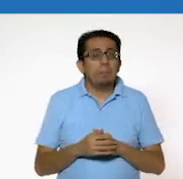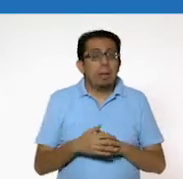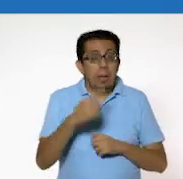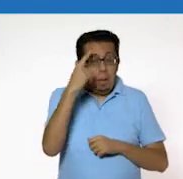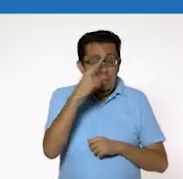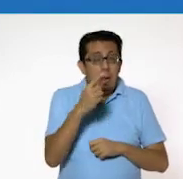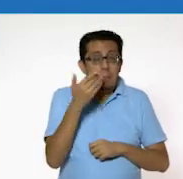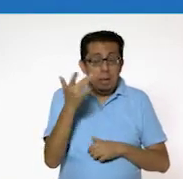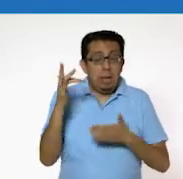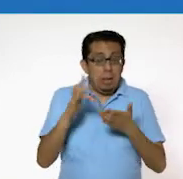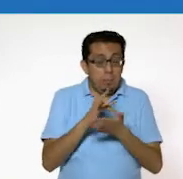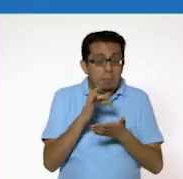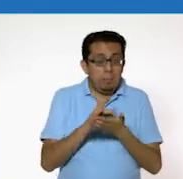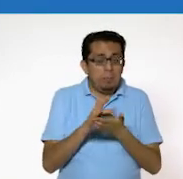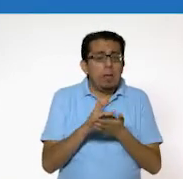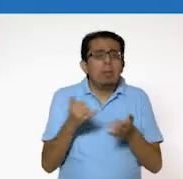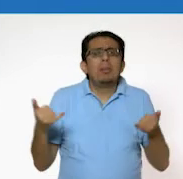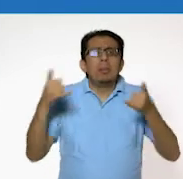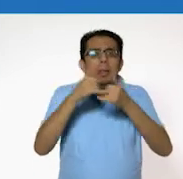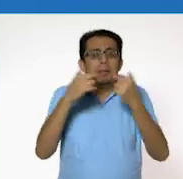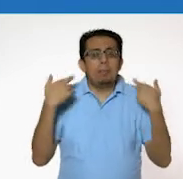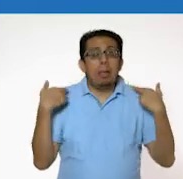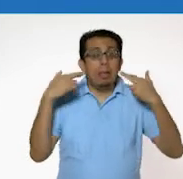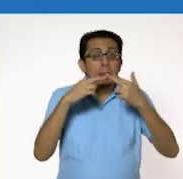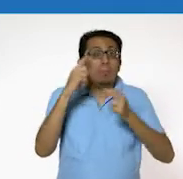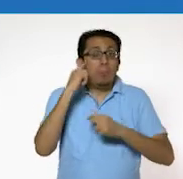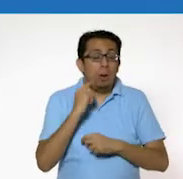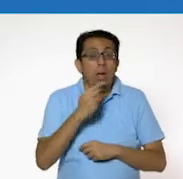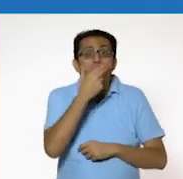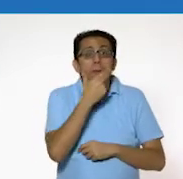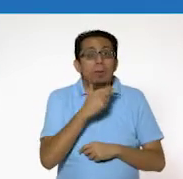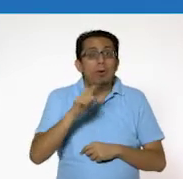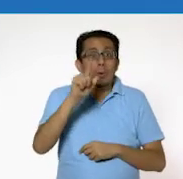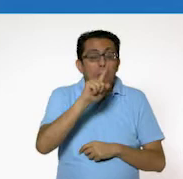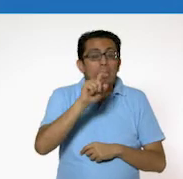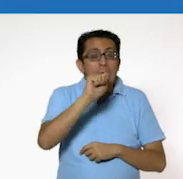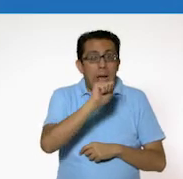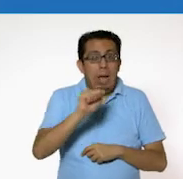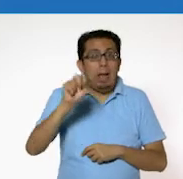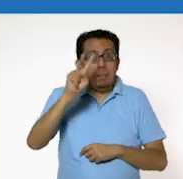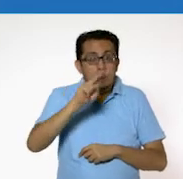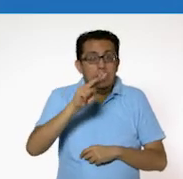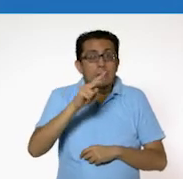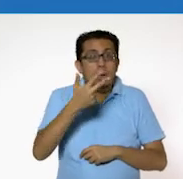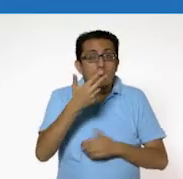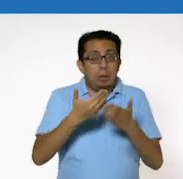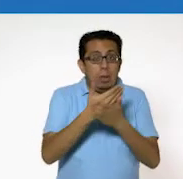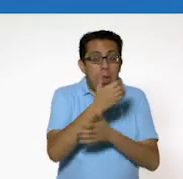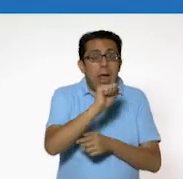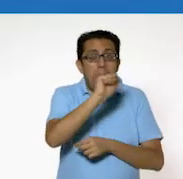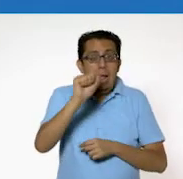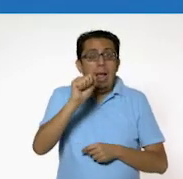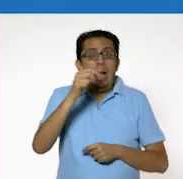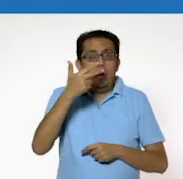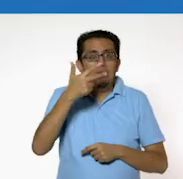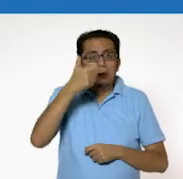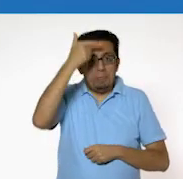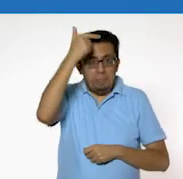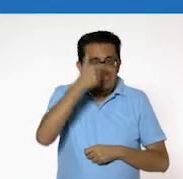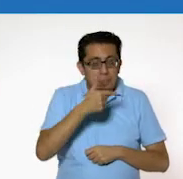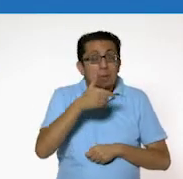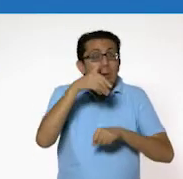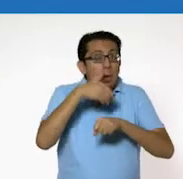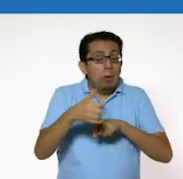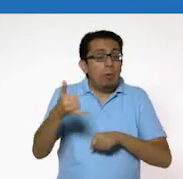solicitar apoyo pedagógico, comunícate con maestras y maestros de lunes a viernes de 8 a 20 horas al